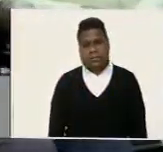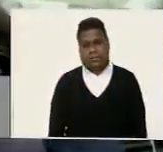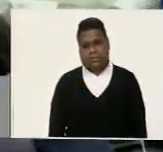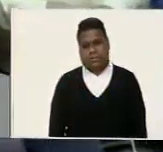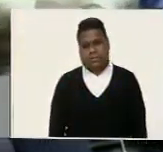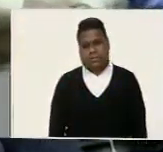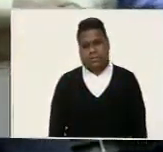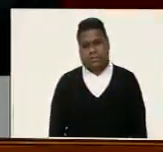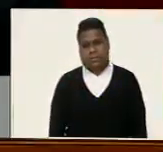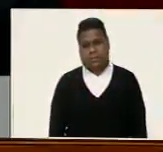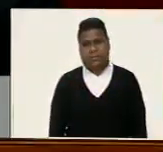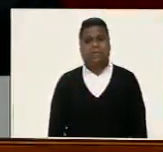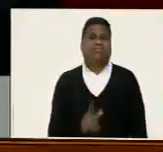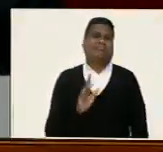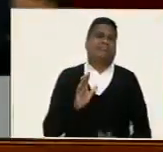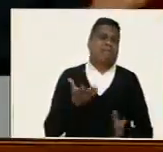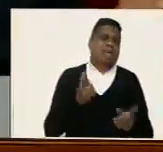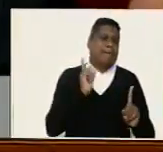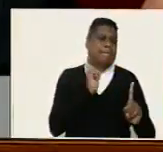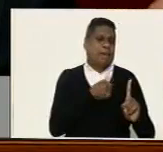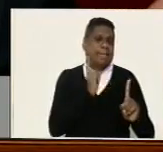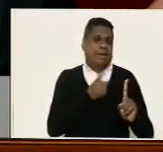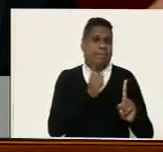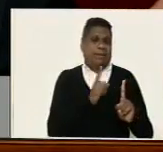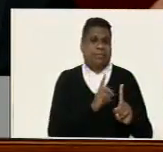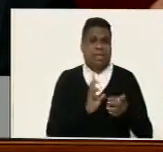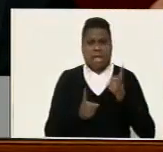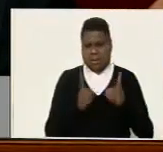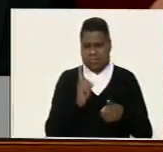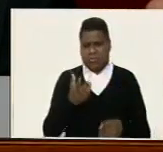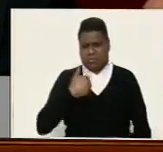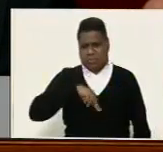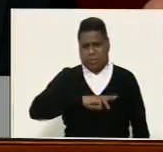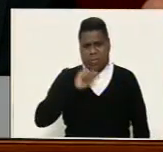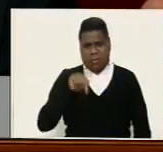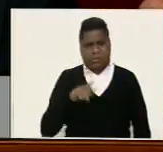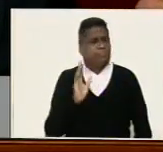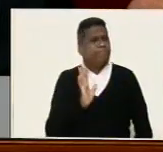¿Que nos van a amenazar? Algunos de los que estamos aquí nos vamos a...